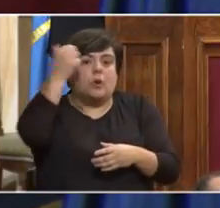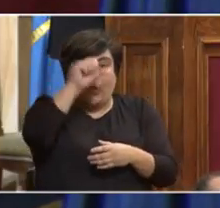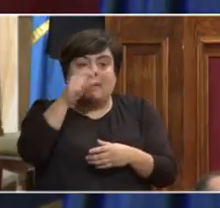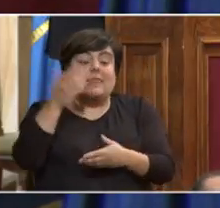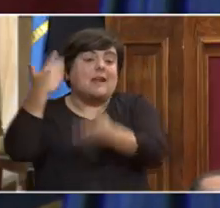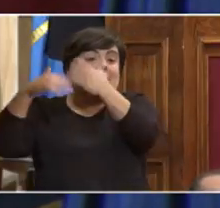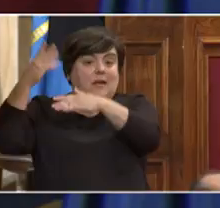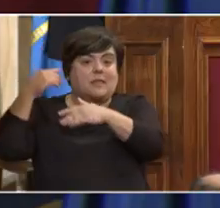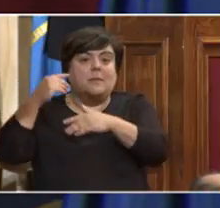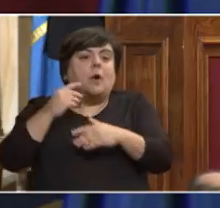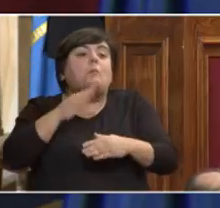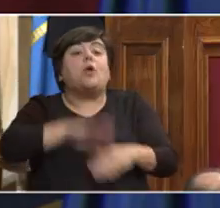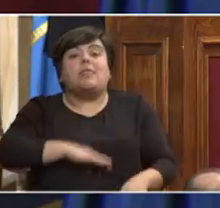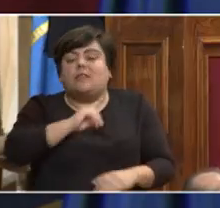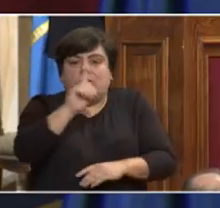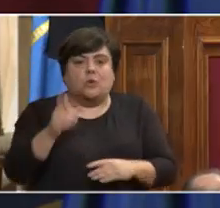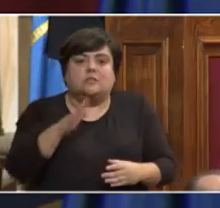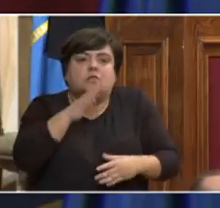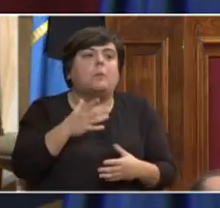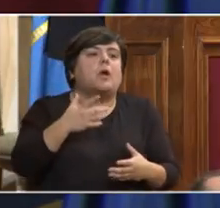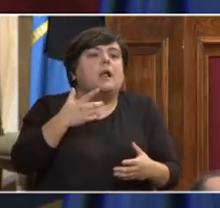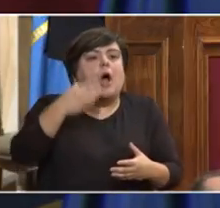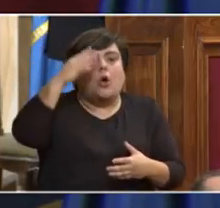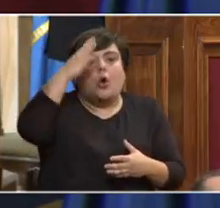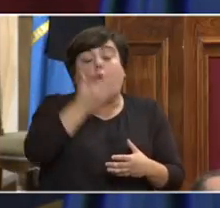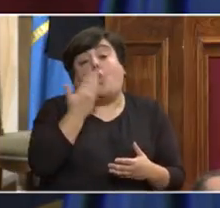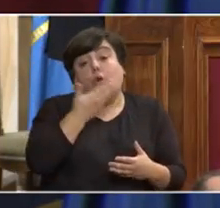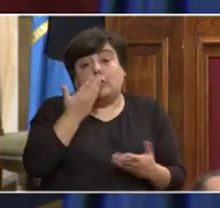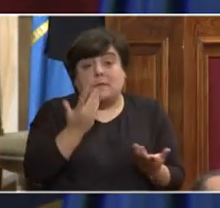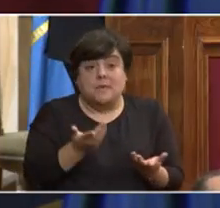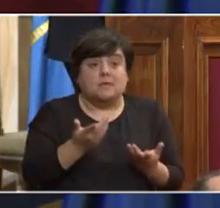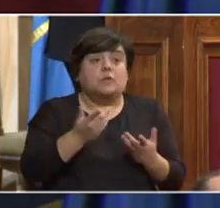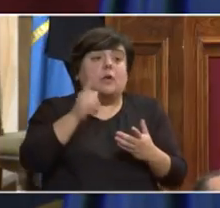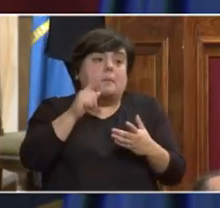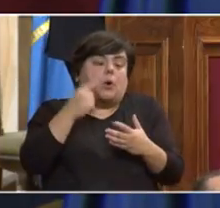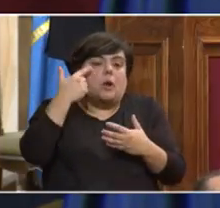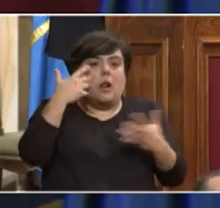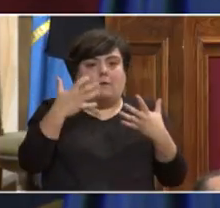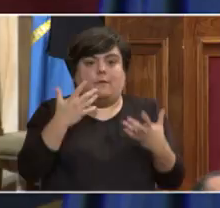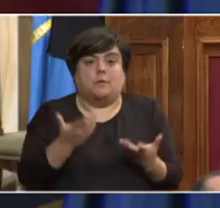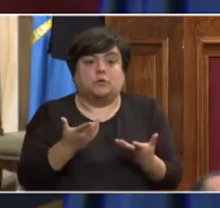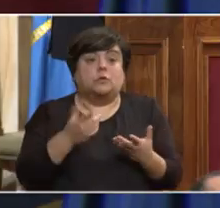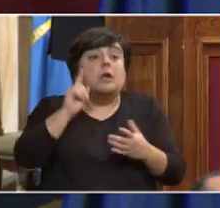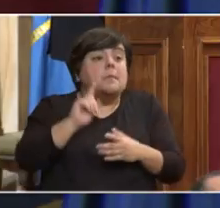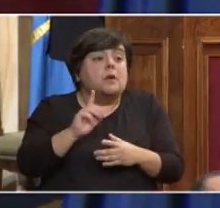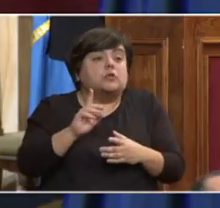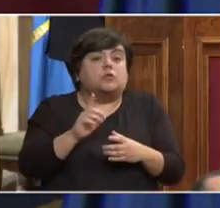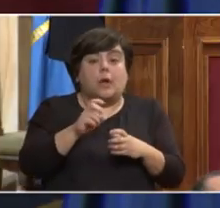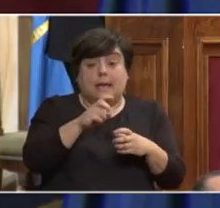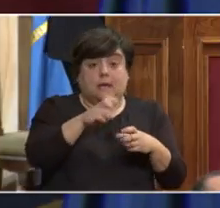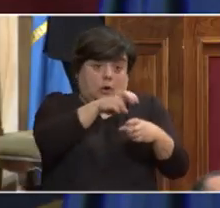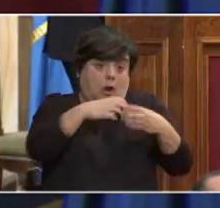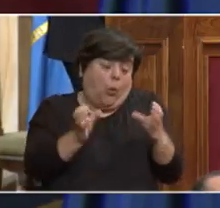virtud de todas las ramas del arte y el conocimiento que han tratado a lo largo de sus obras. No en vano, la formación de sus miembros